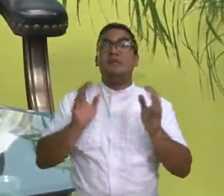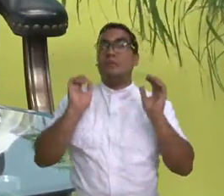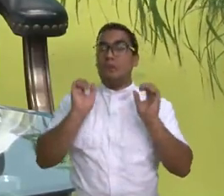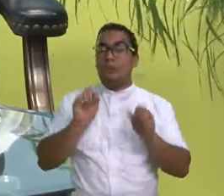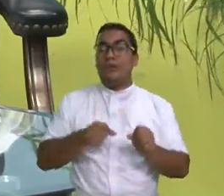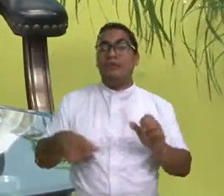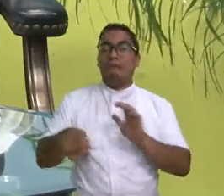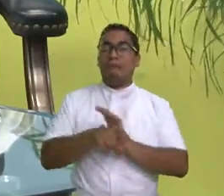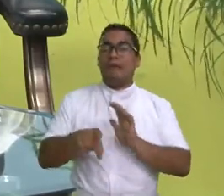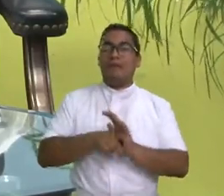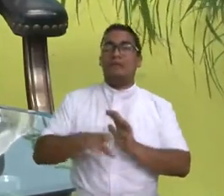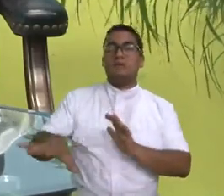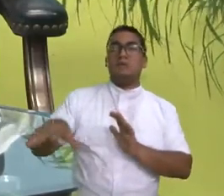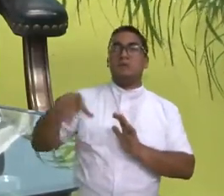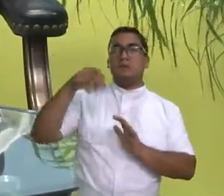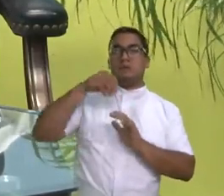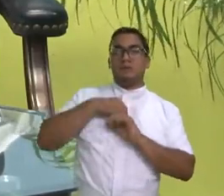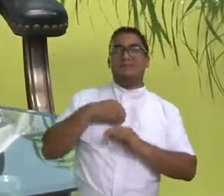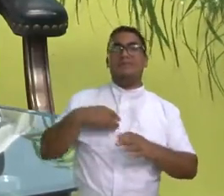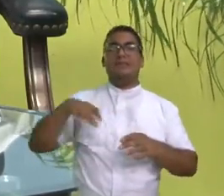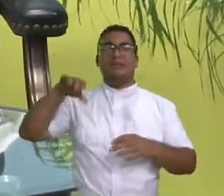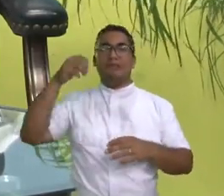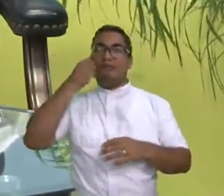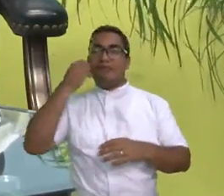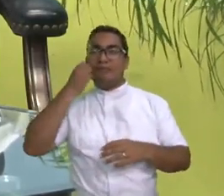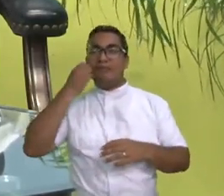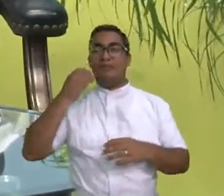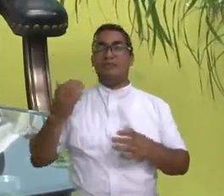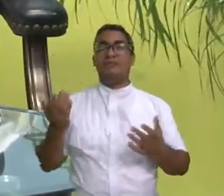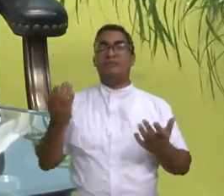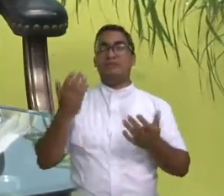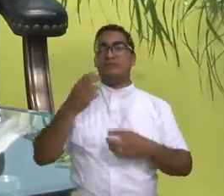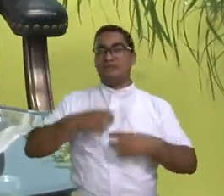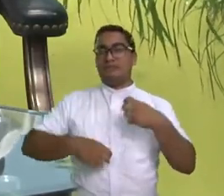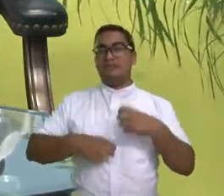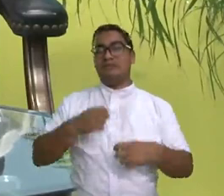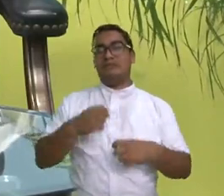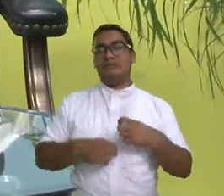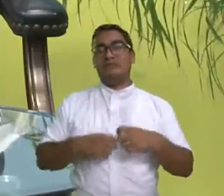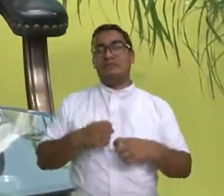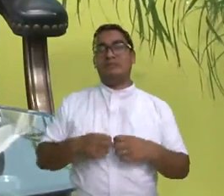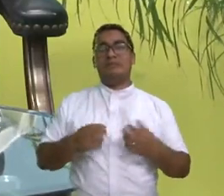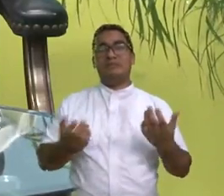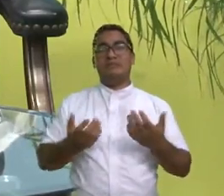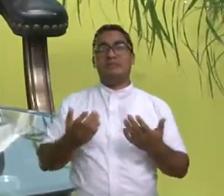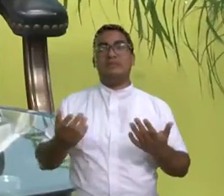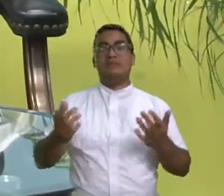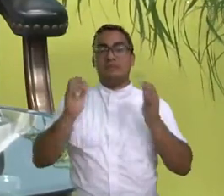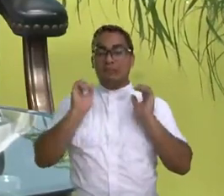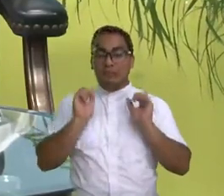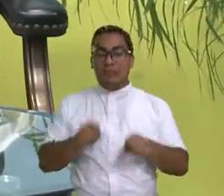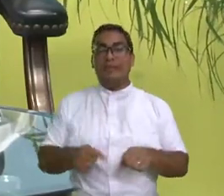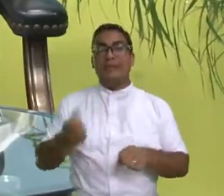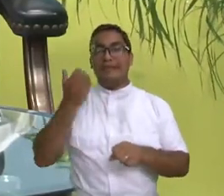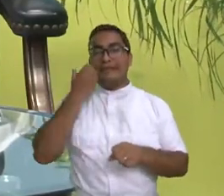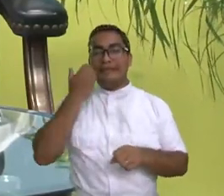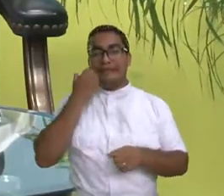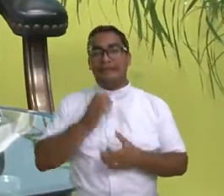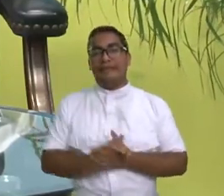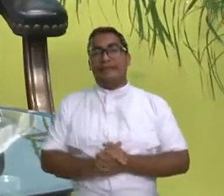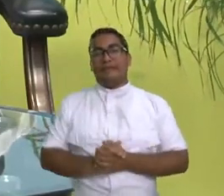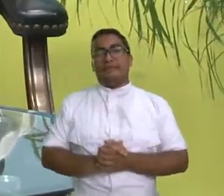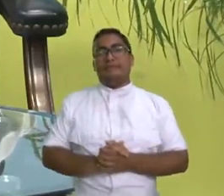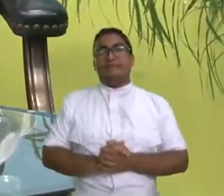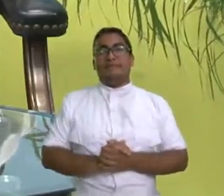riesgo de adquirir por nuestras manos infecciones, y somos los primeros que nos podemos enfermar,